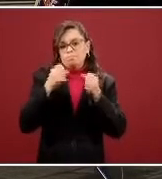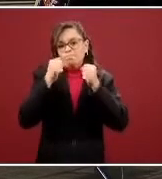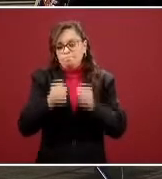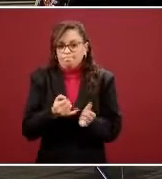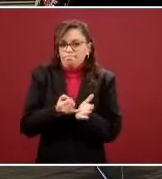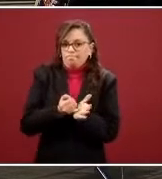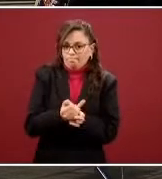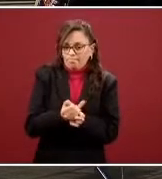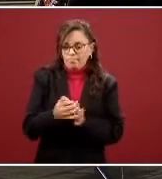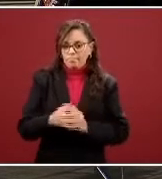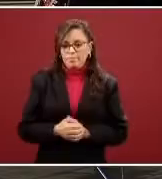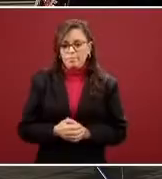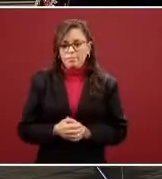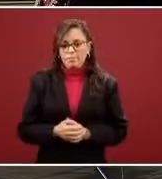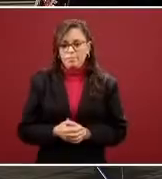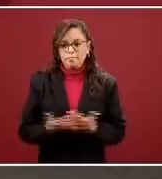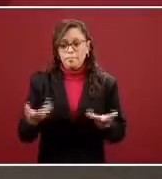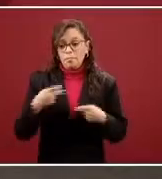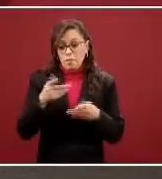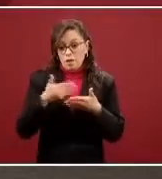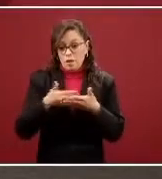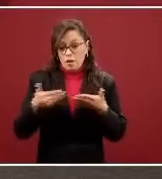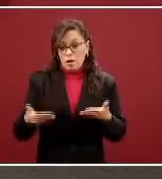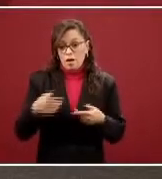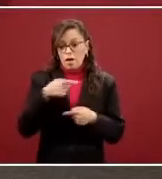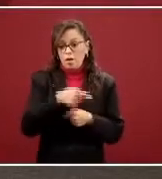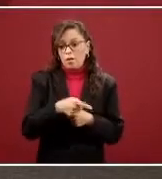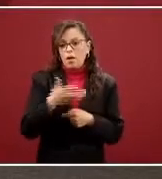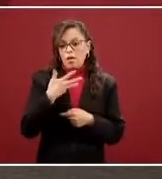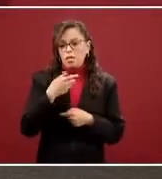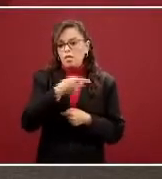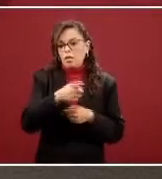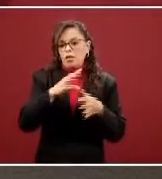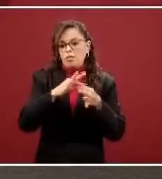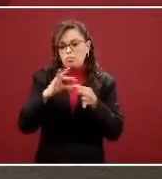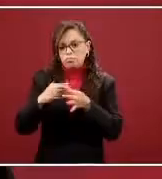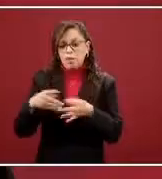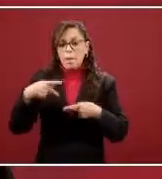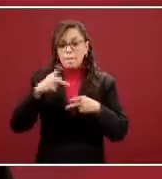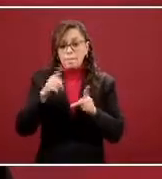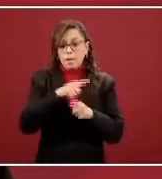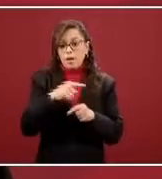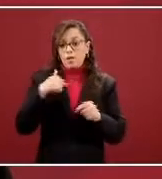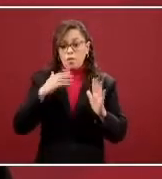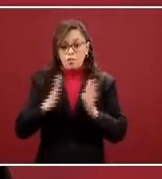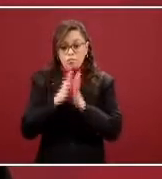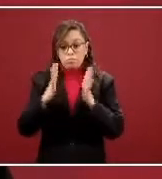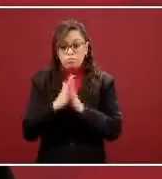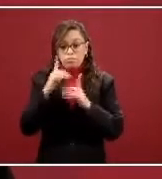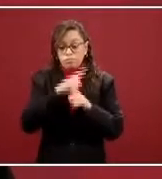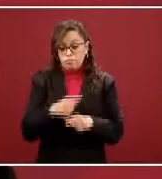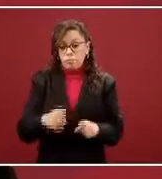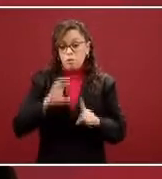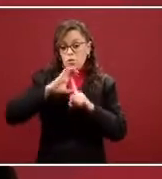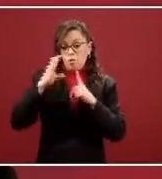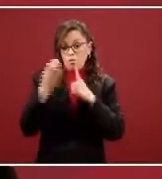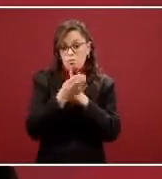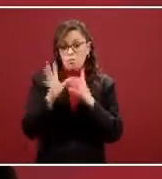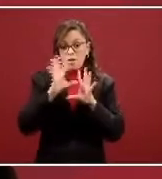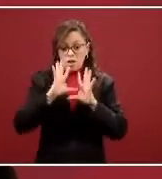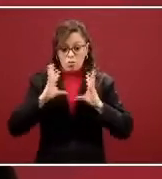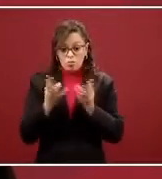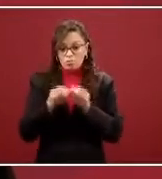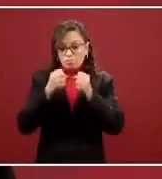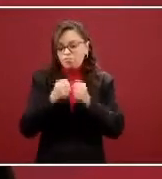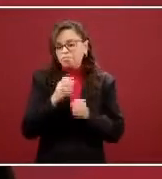mesa en este momento, porque como le digo, no pudimos participar de la totalidad del comité, pero vamos a estar